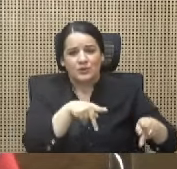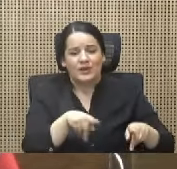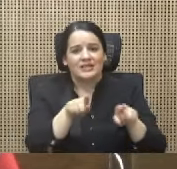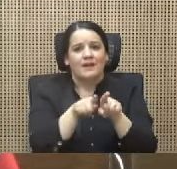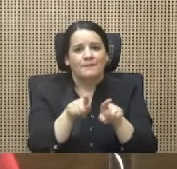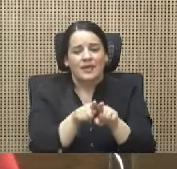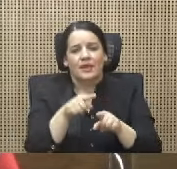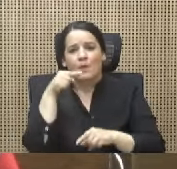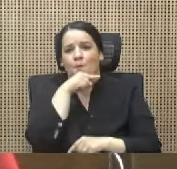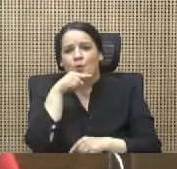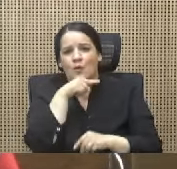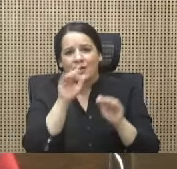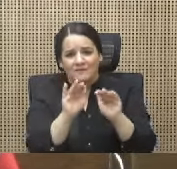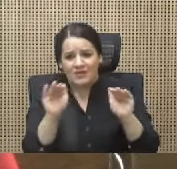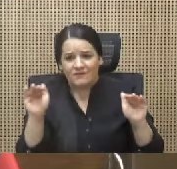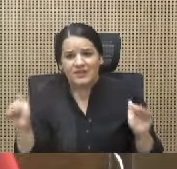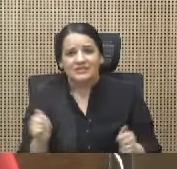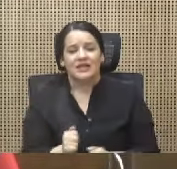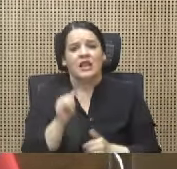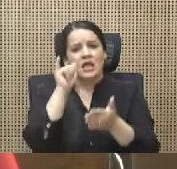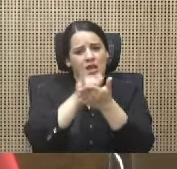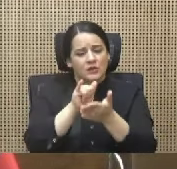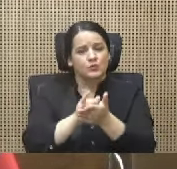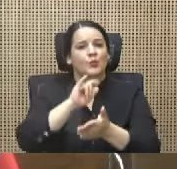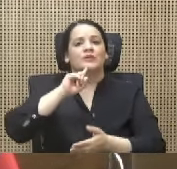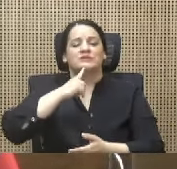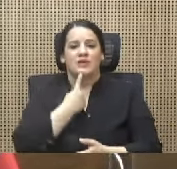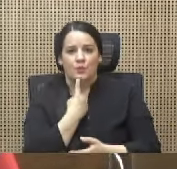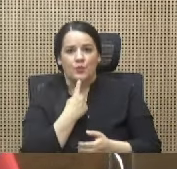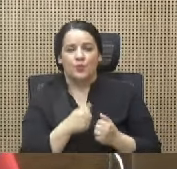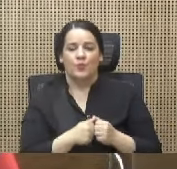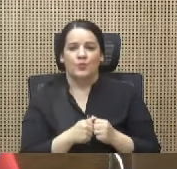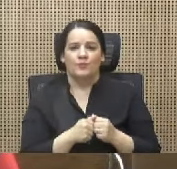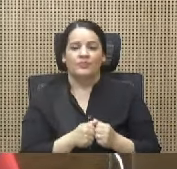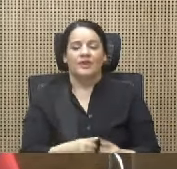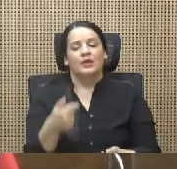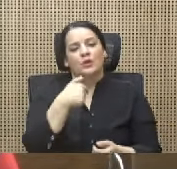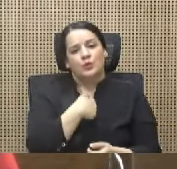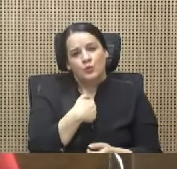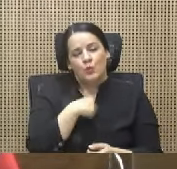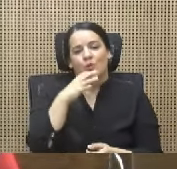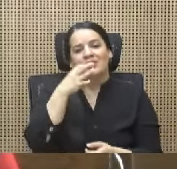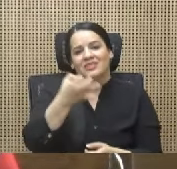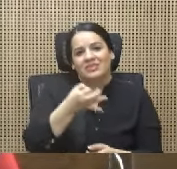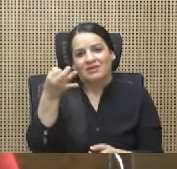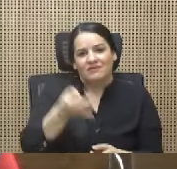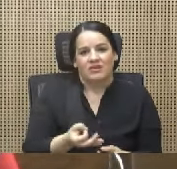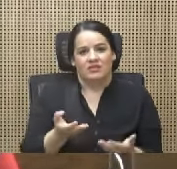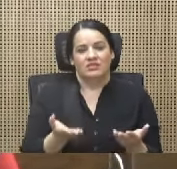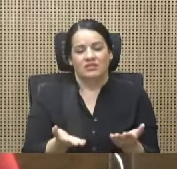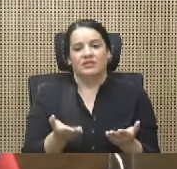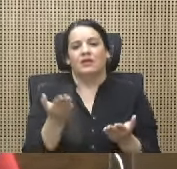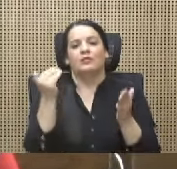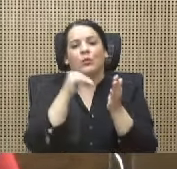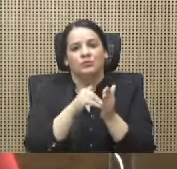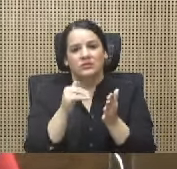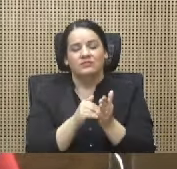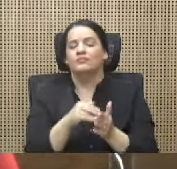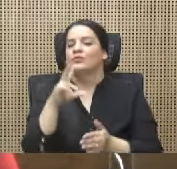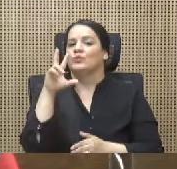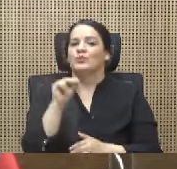pornografía infantil. Es algo muy serio. Y yo, de verdad, de nuevo, yo no